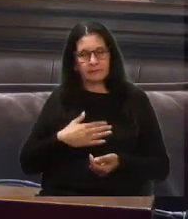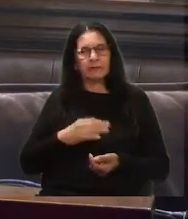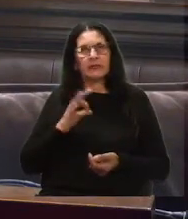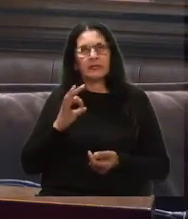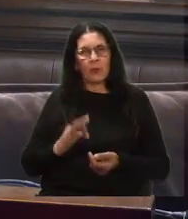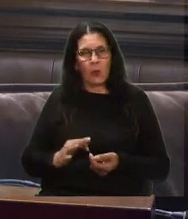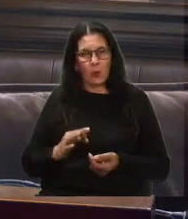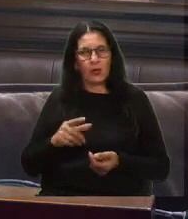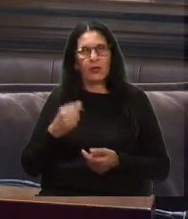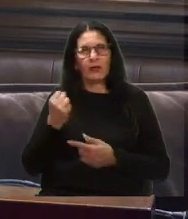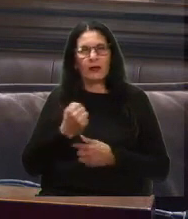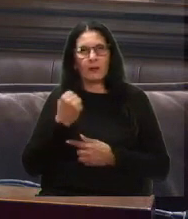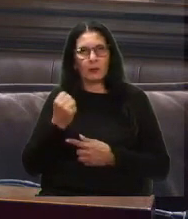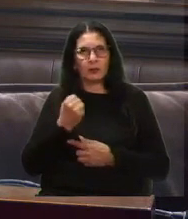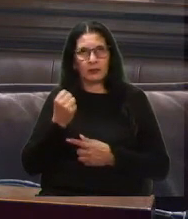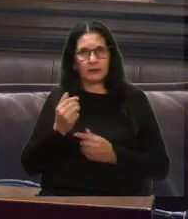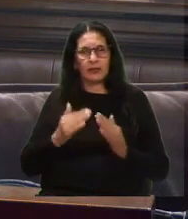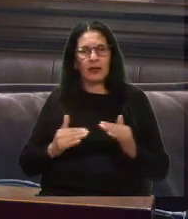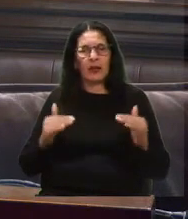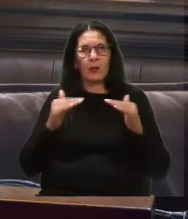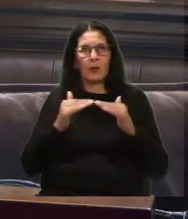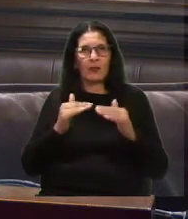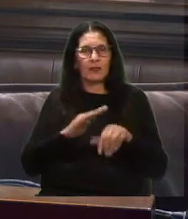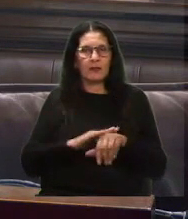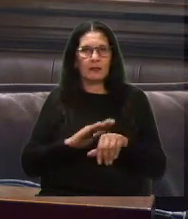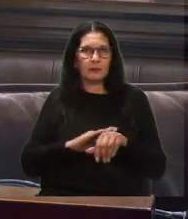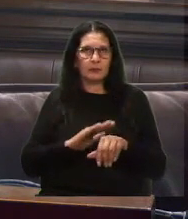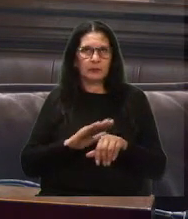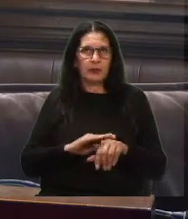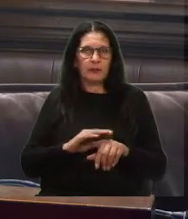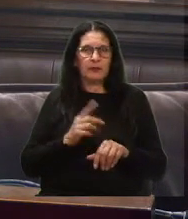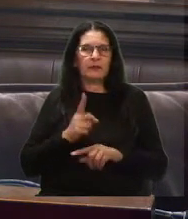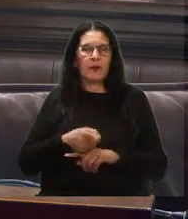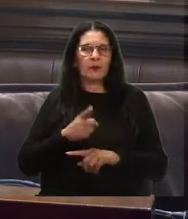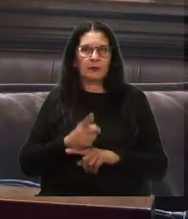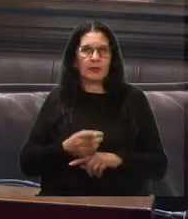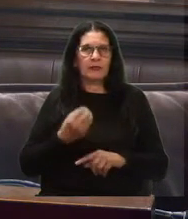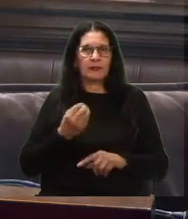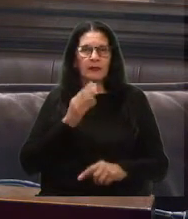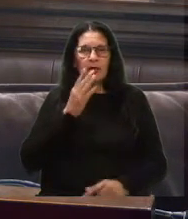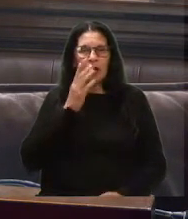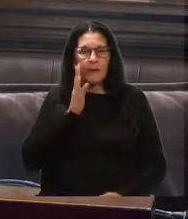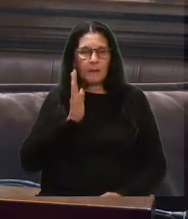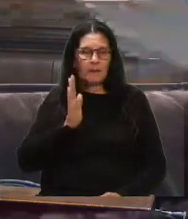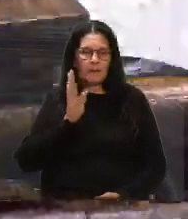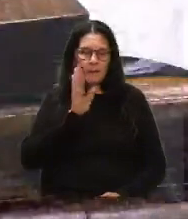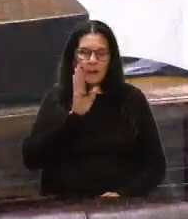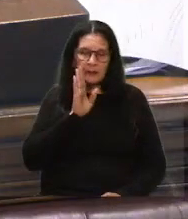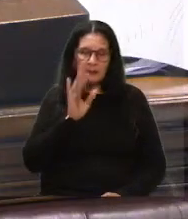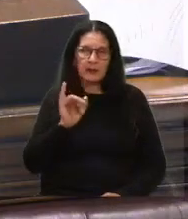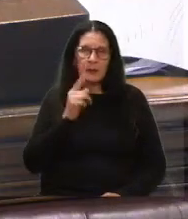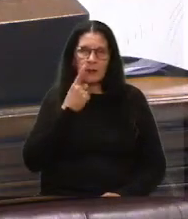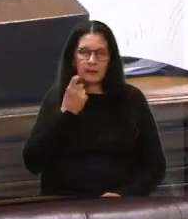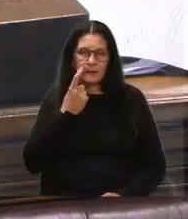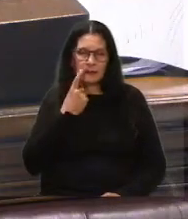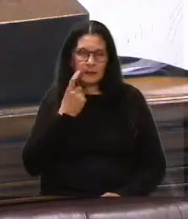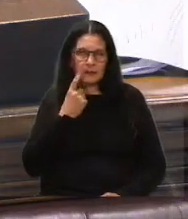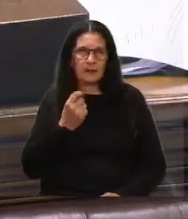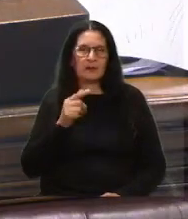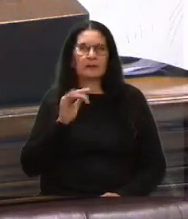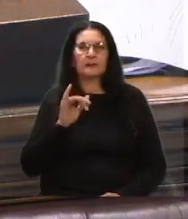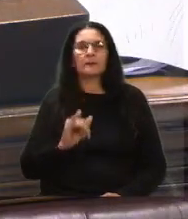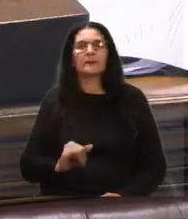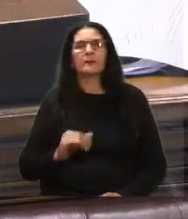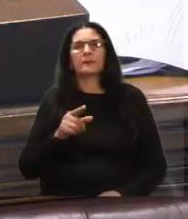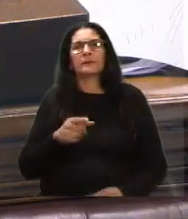y seguros de la importancia de la igualdad en la corresponsabilidad en los deberes tanto de la maternidad como de la paternidad eh